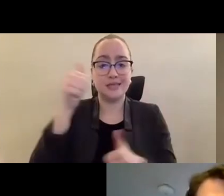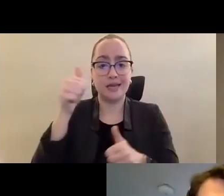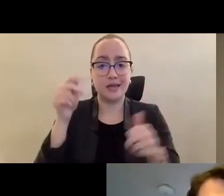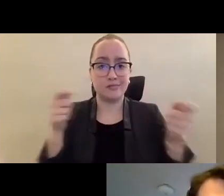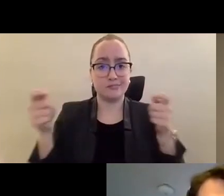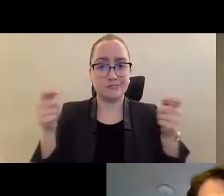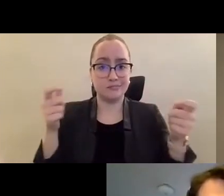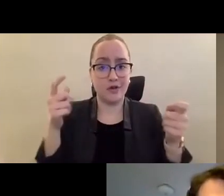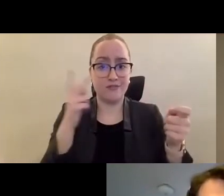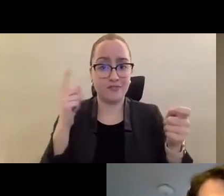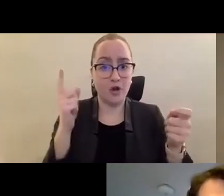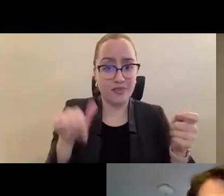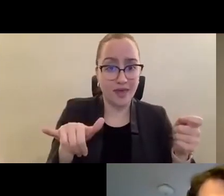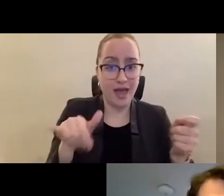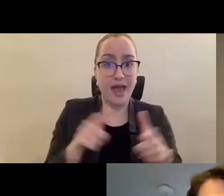y después